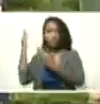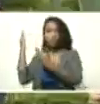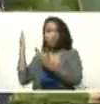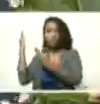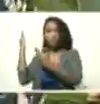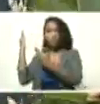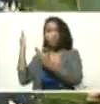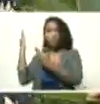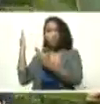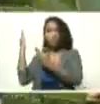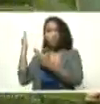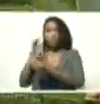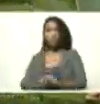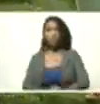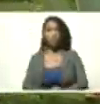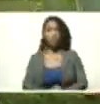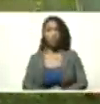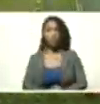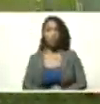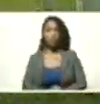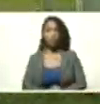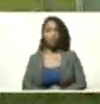alcaldesa, Carmen Teresa.